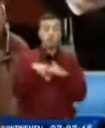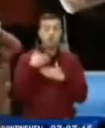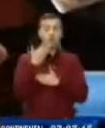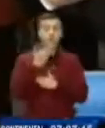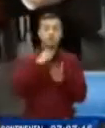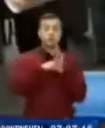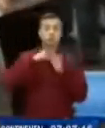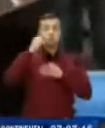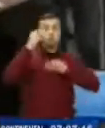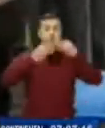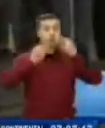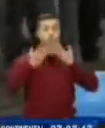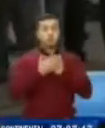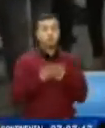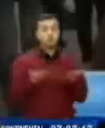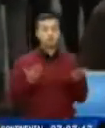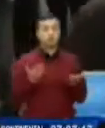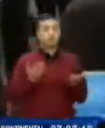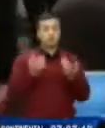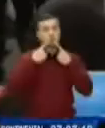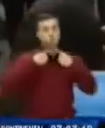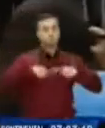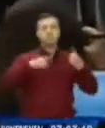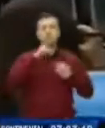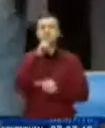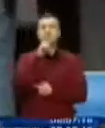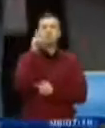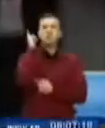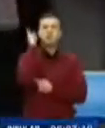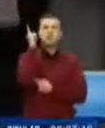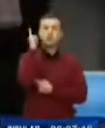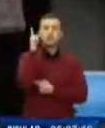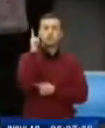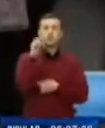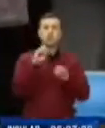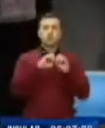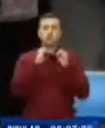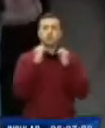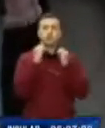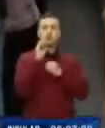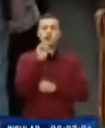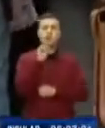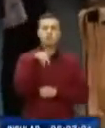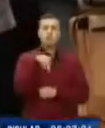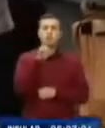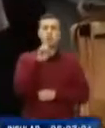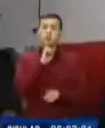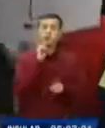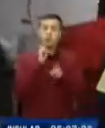del Ministerio de Justicia, se pudo advertir la presencia de dirigentes y militantes del extinto MPD